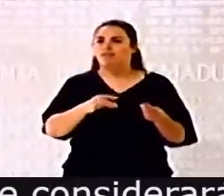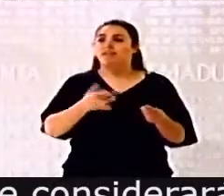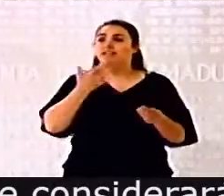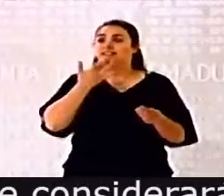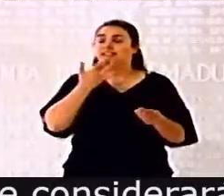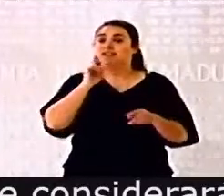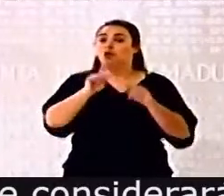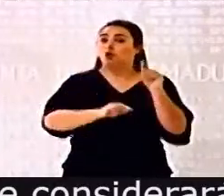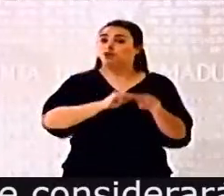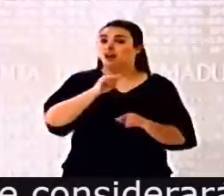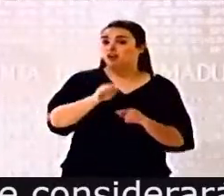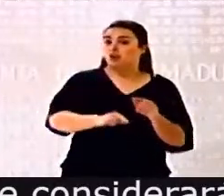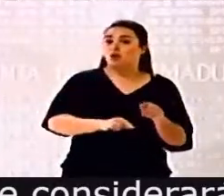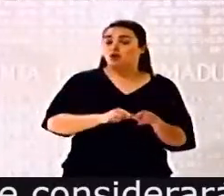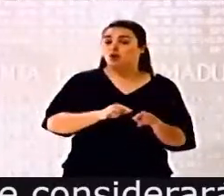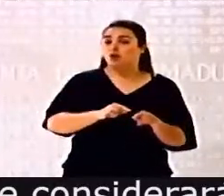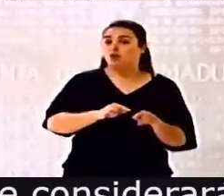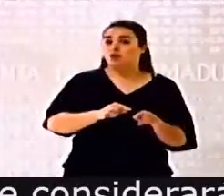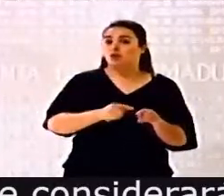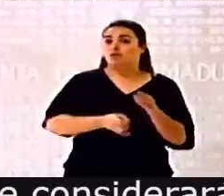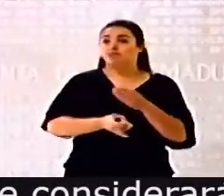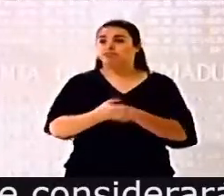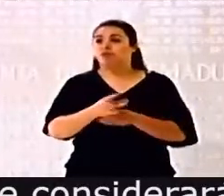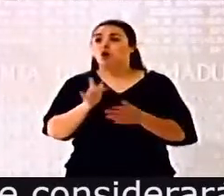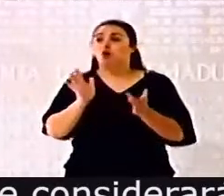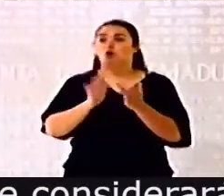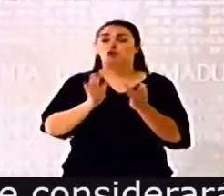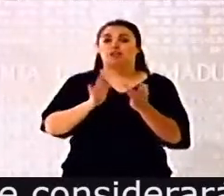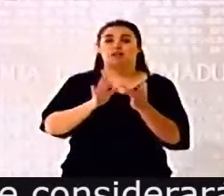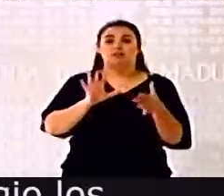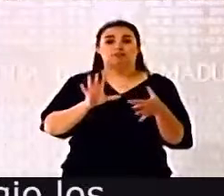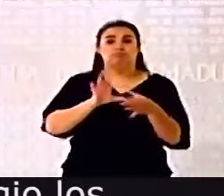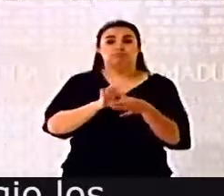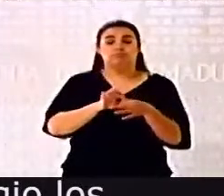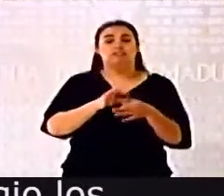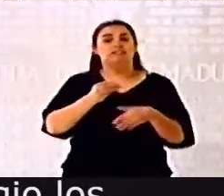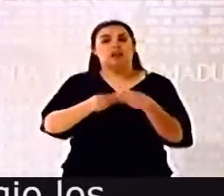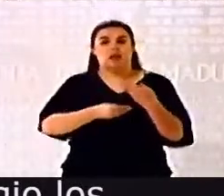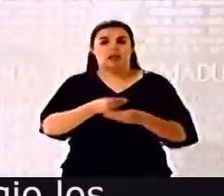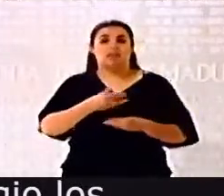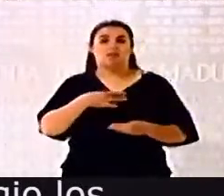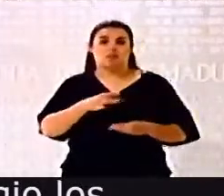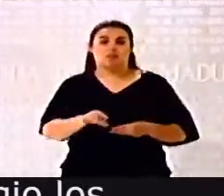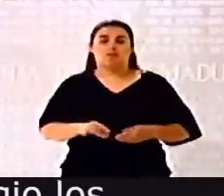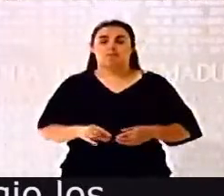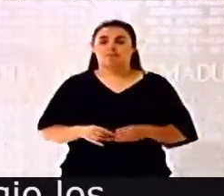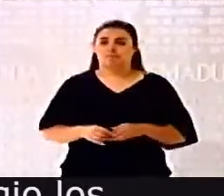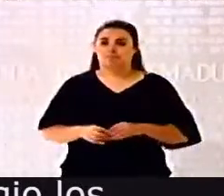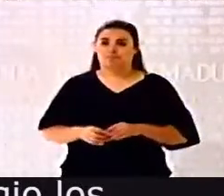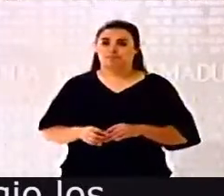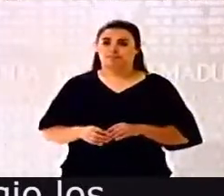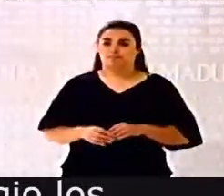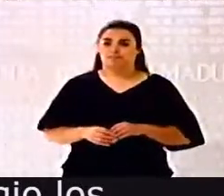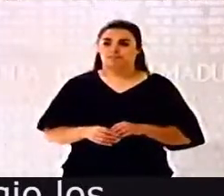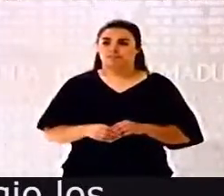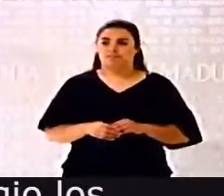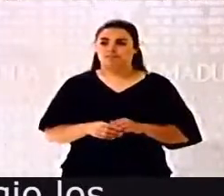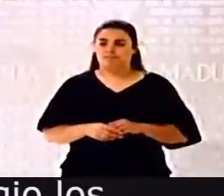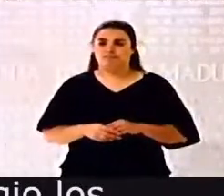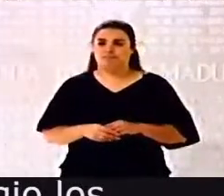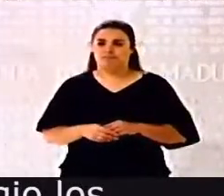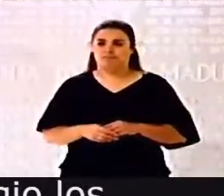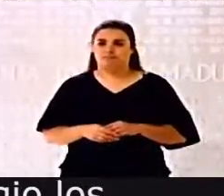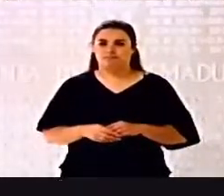un contagio, los contactos estrechos que se han podido tener.